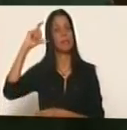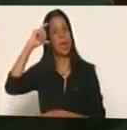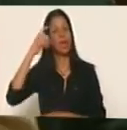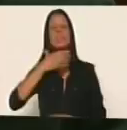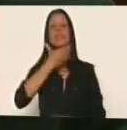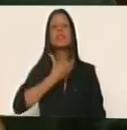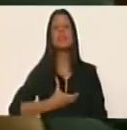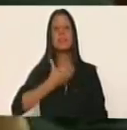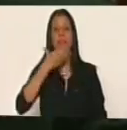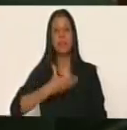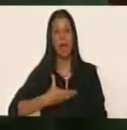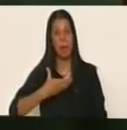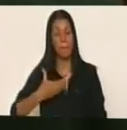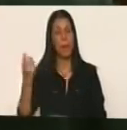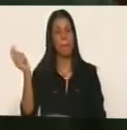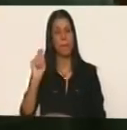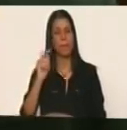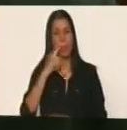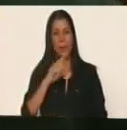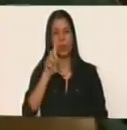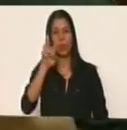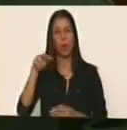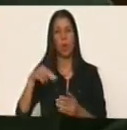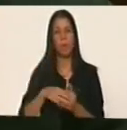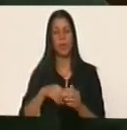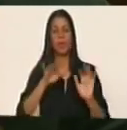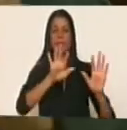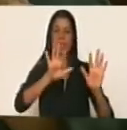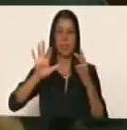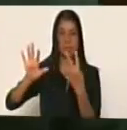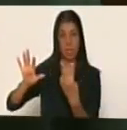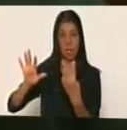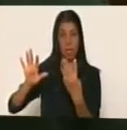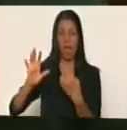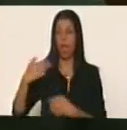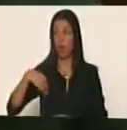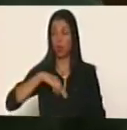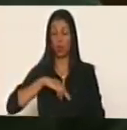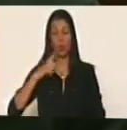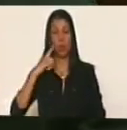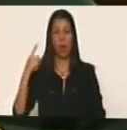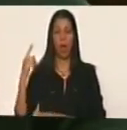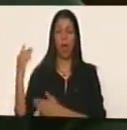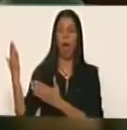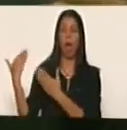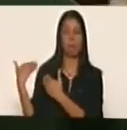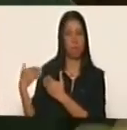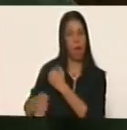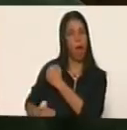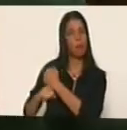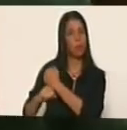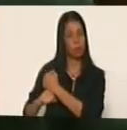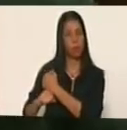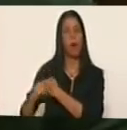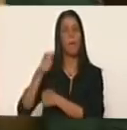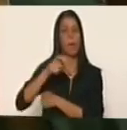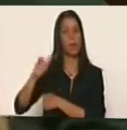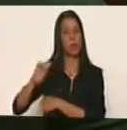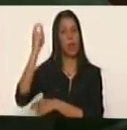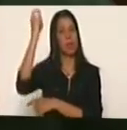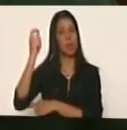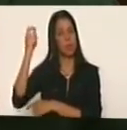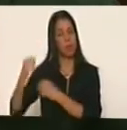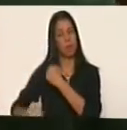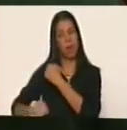de diciembre de 2017, de manera pues que contamos con el apoyo de todos los constituyentes